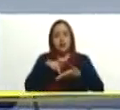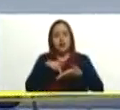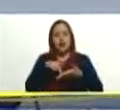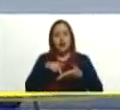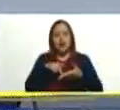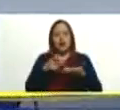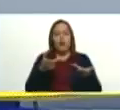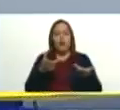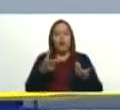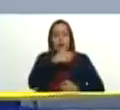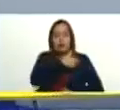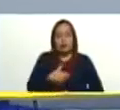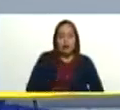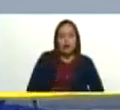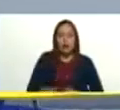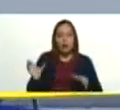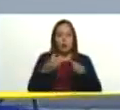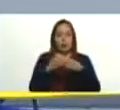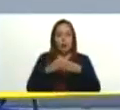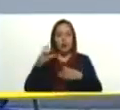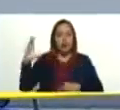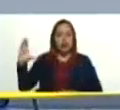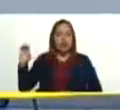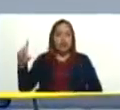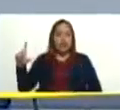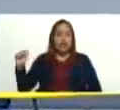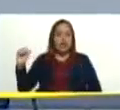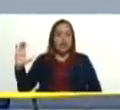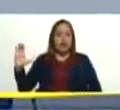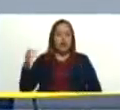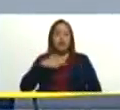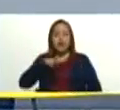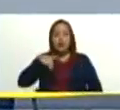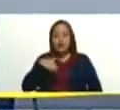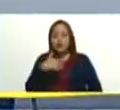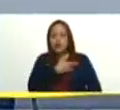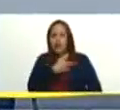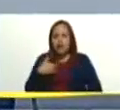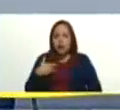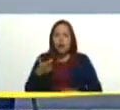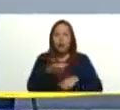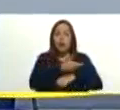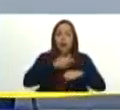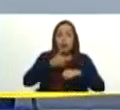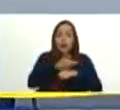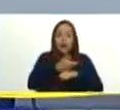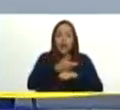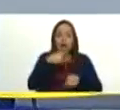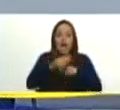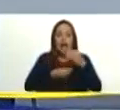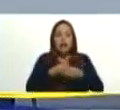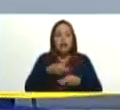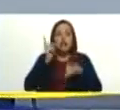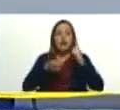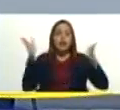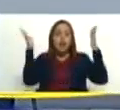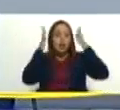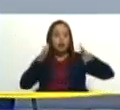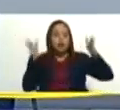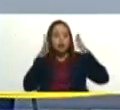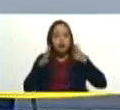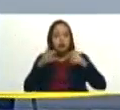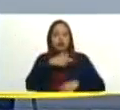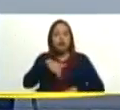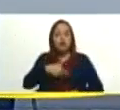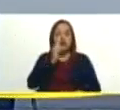organización recientemente. Entonces, nosotros queremos gobernar siguiendo sus instrucciones. Entonces,